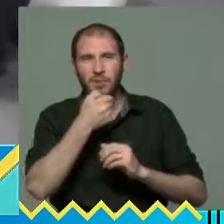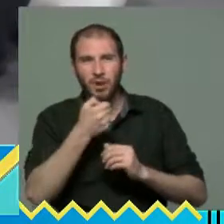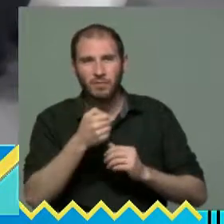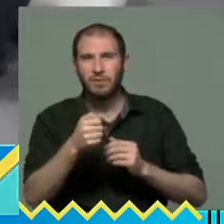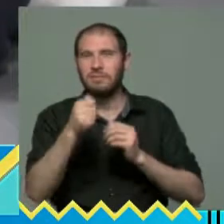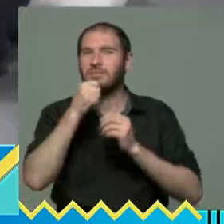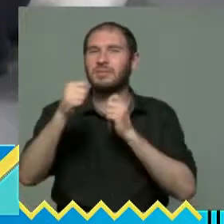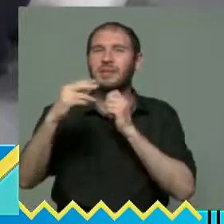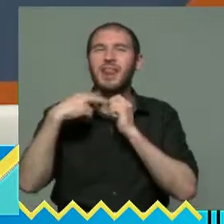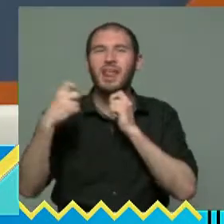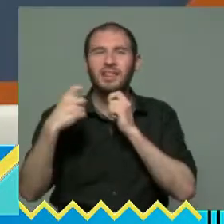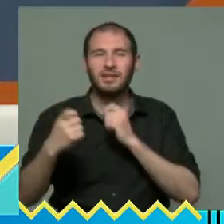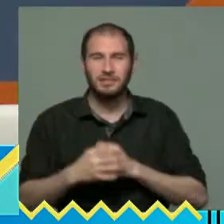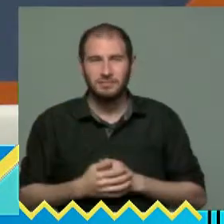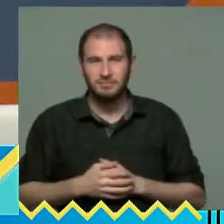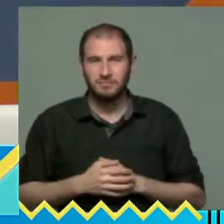con el megáfono, con la